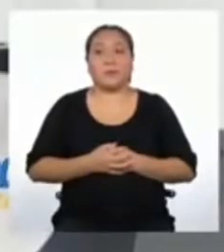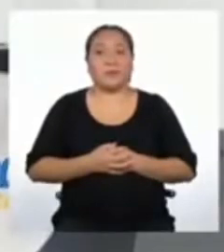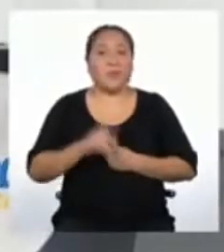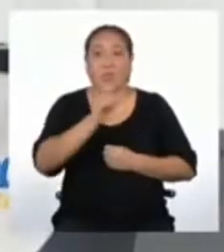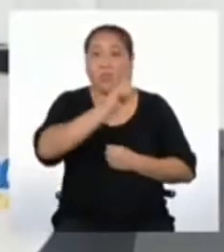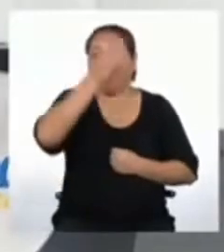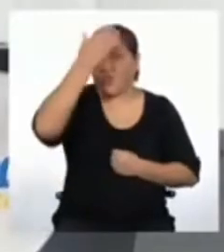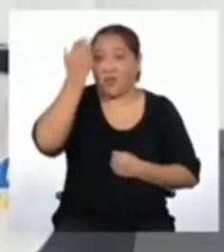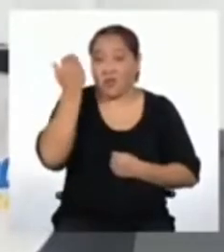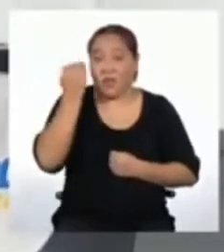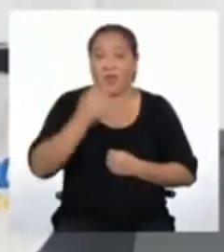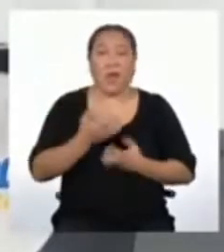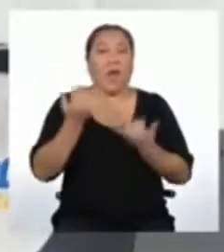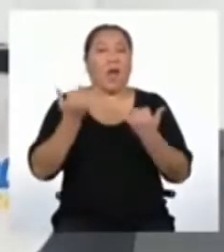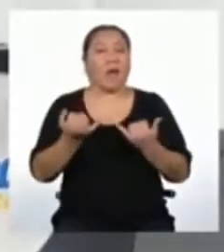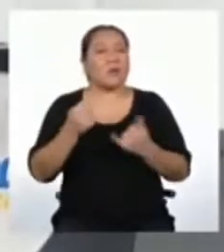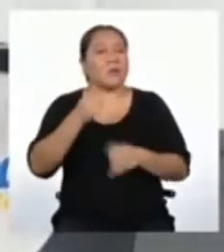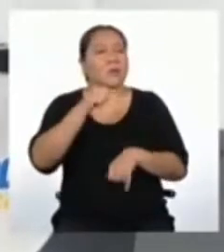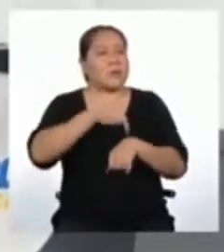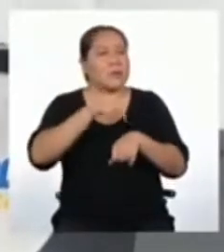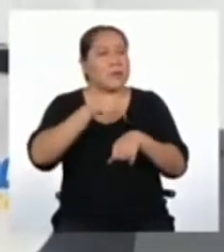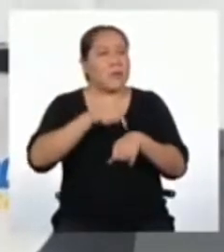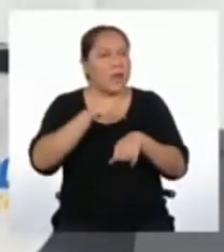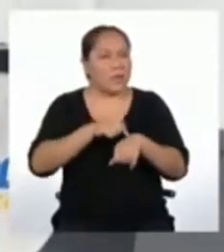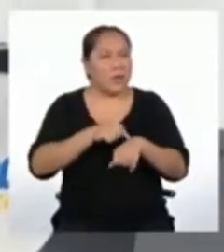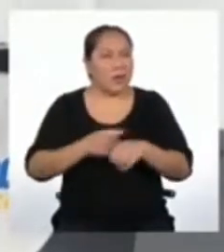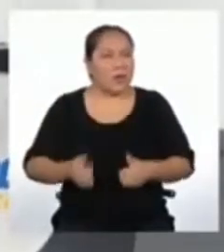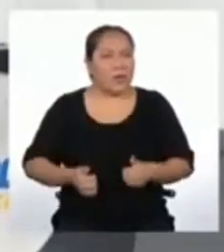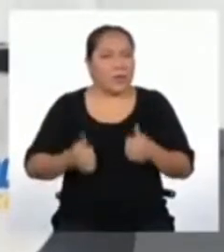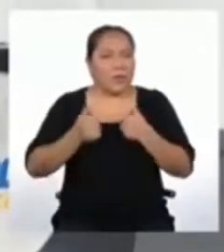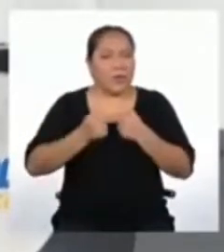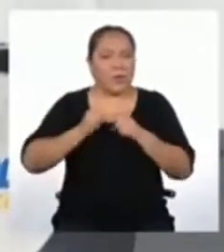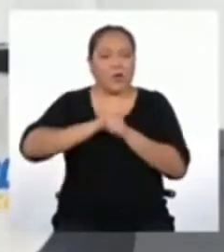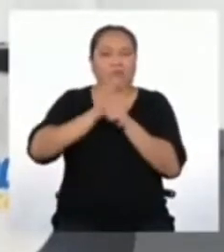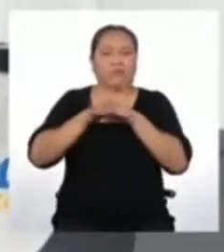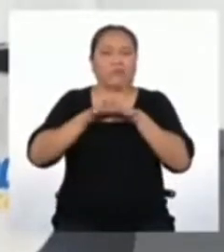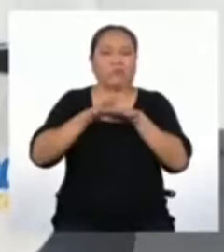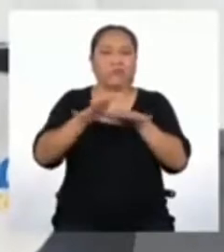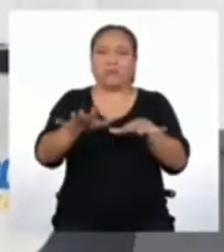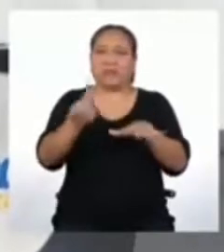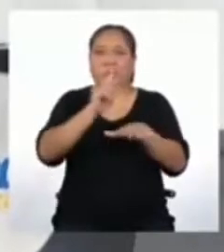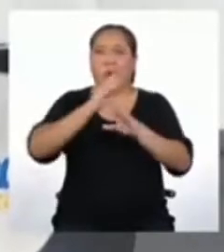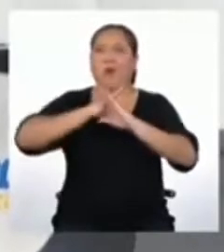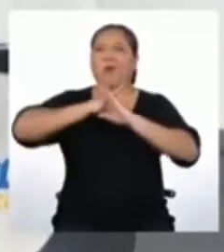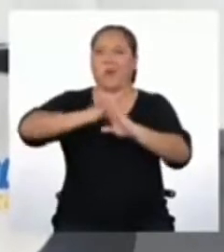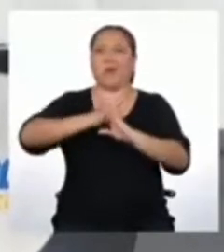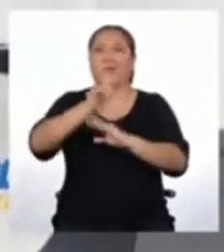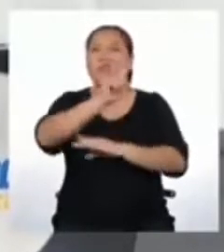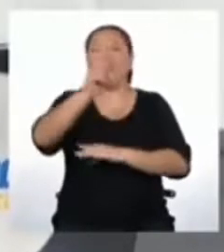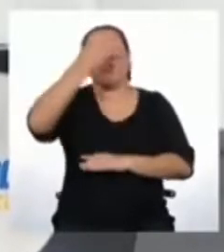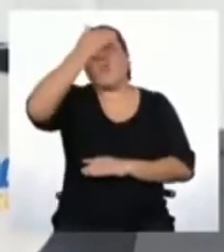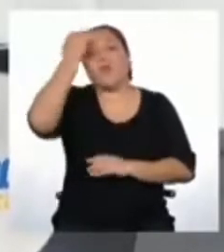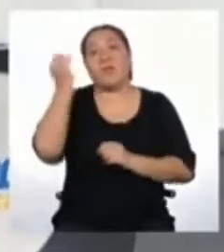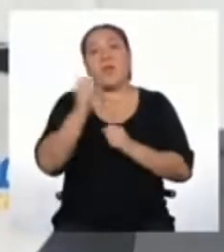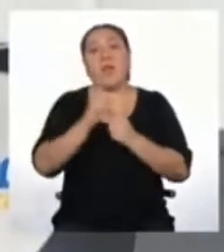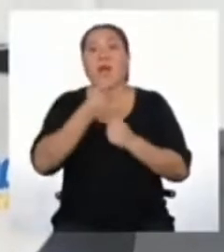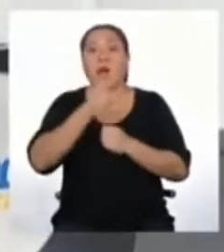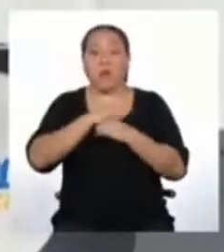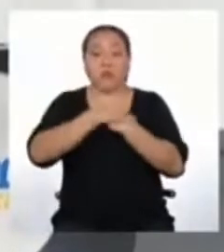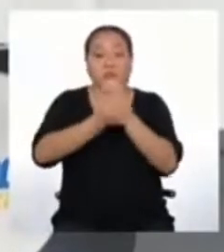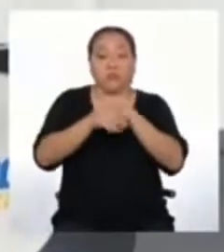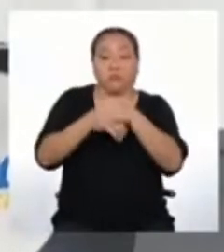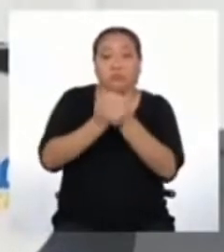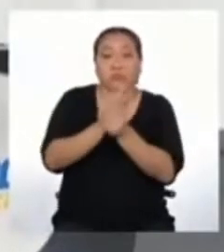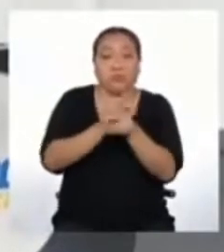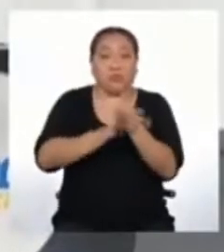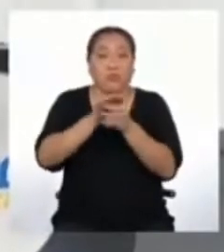No se olviden, estamos viviendo una pandemia global para combatir el avance del COVID-19. No puedes olvidarte de lavar constantemente tus manos